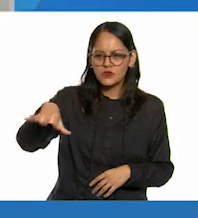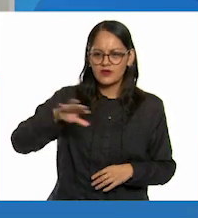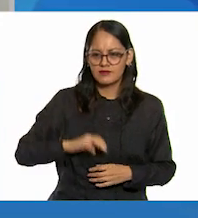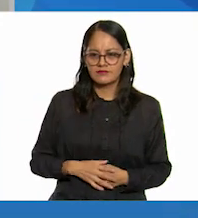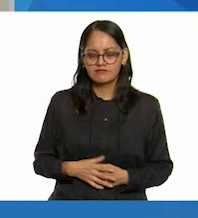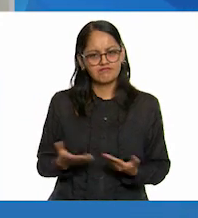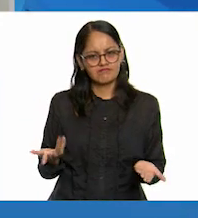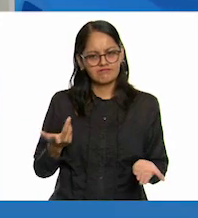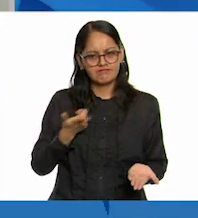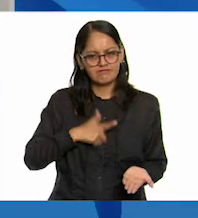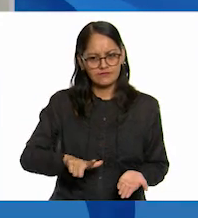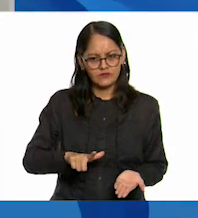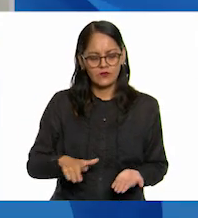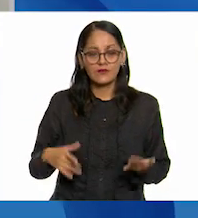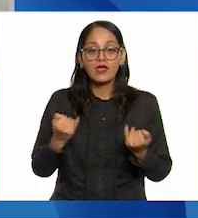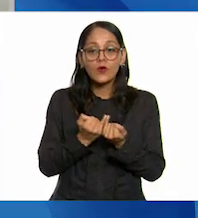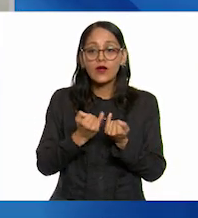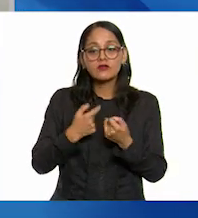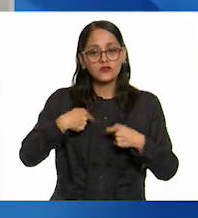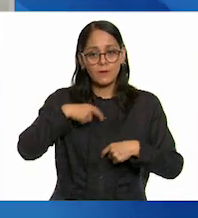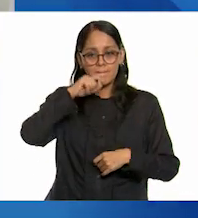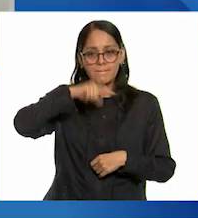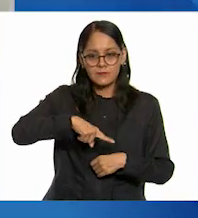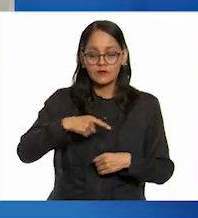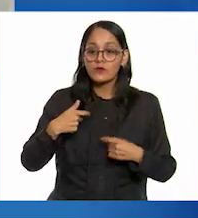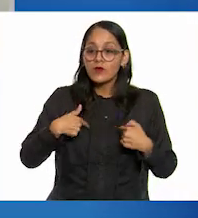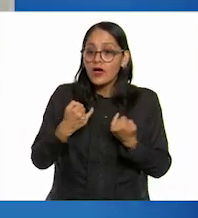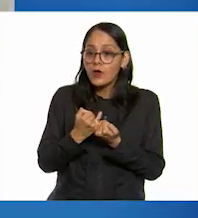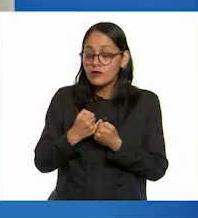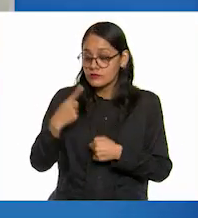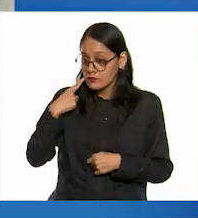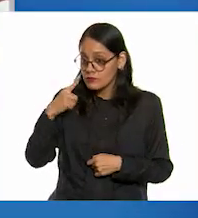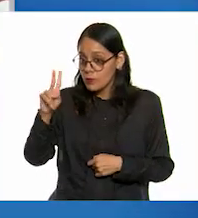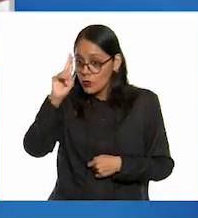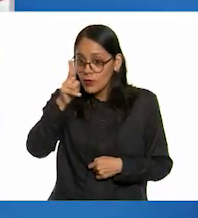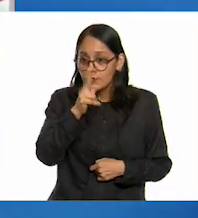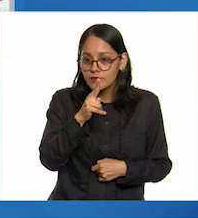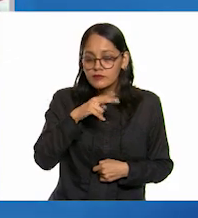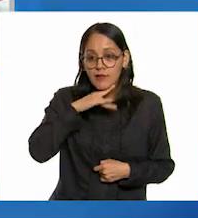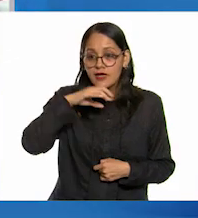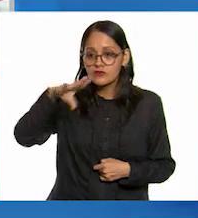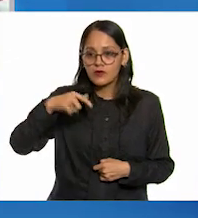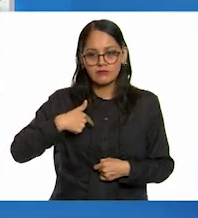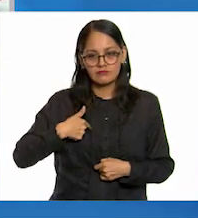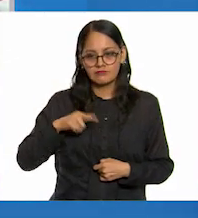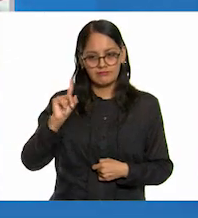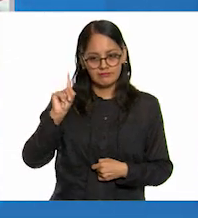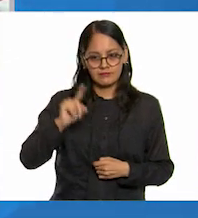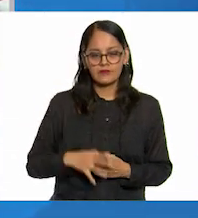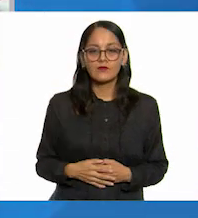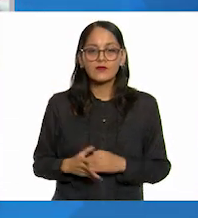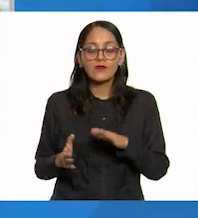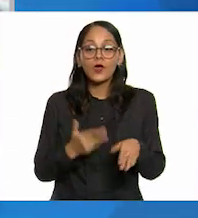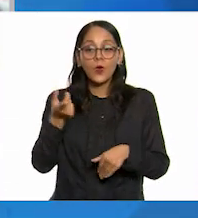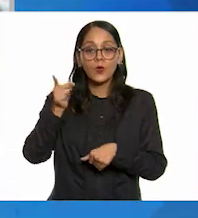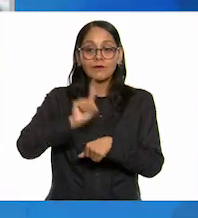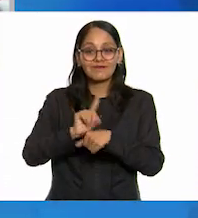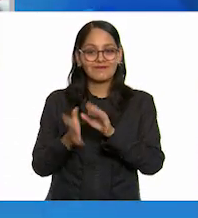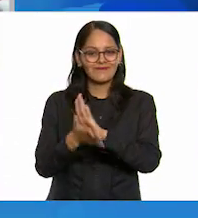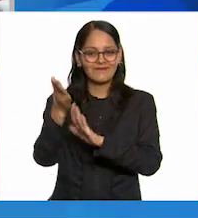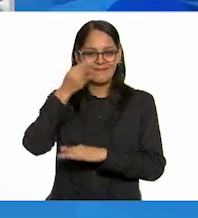respecto? No tirar la basura en lugares prohibidos. Un día fui a una